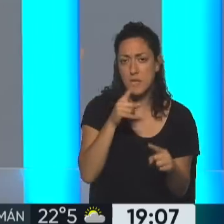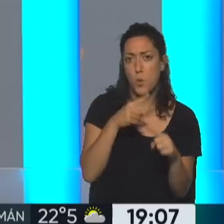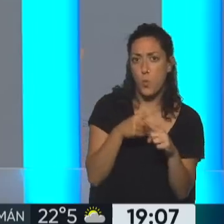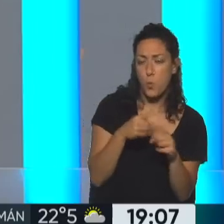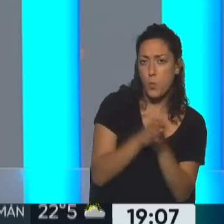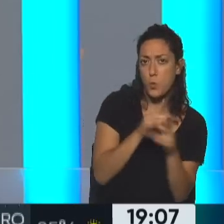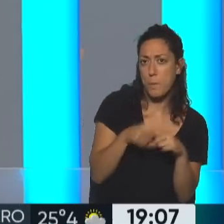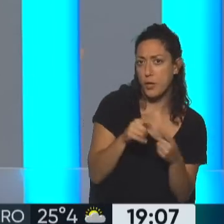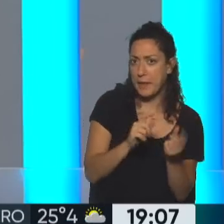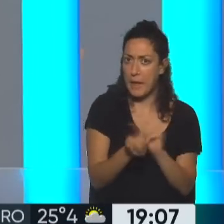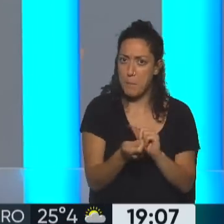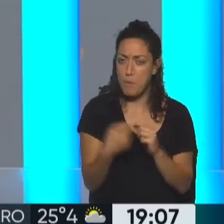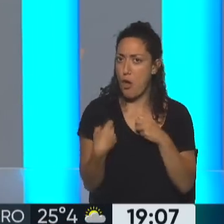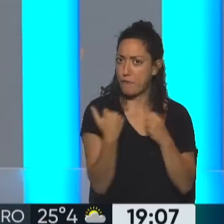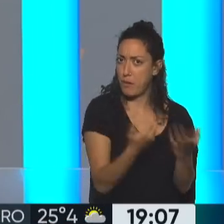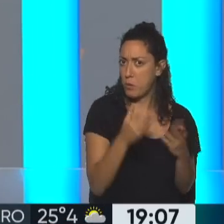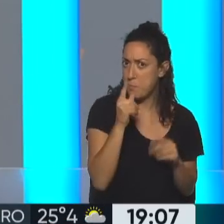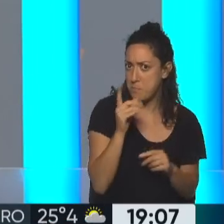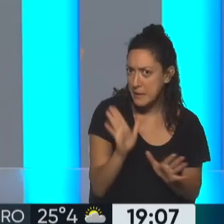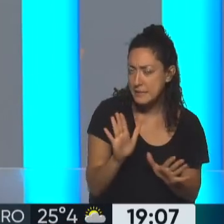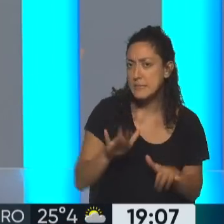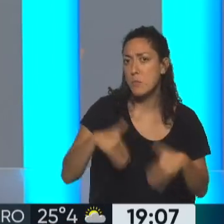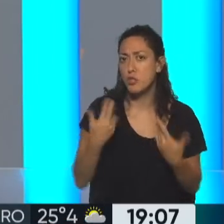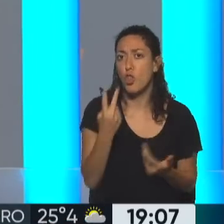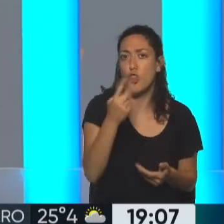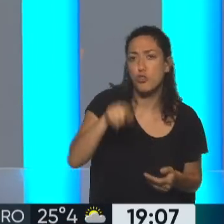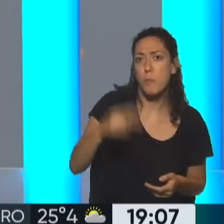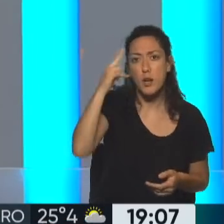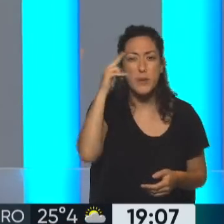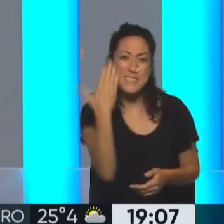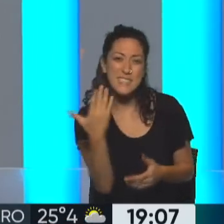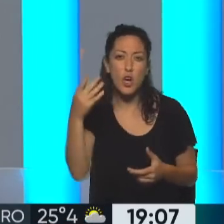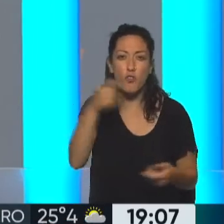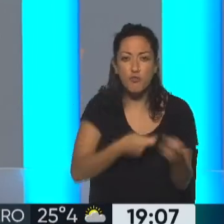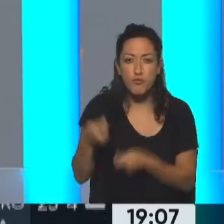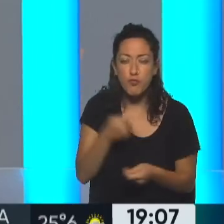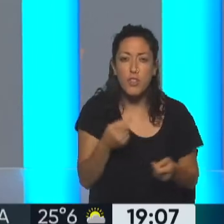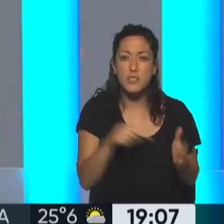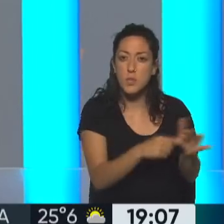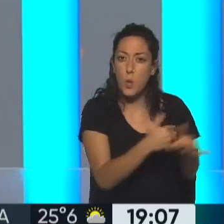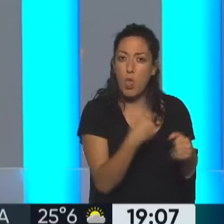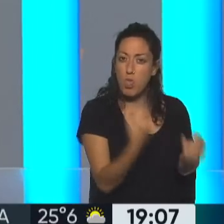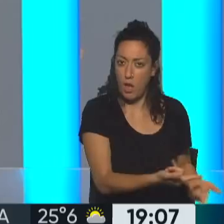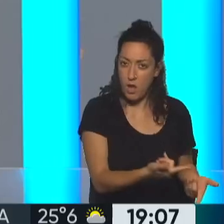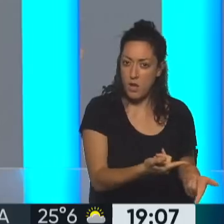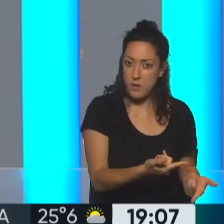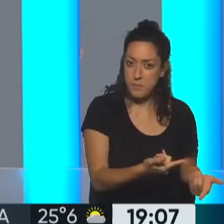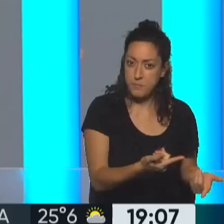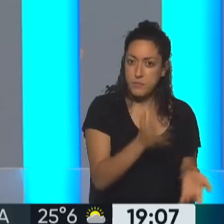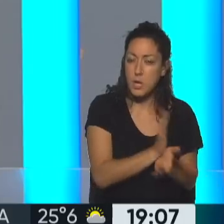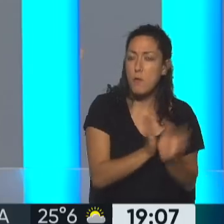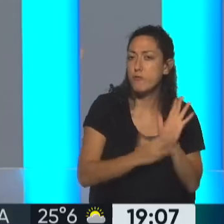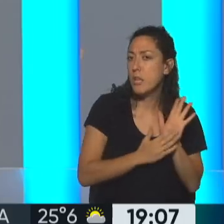el Cambio, y que desde ese lugar asigna un 2,95 de fondos coparticipables a la Ciudad Autónoma de Buenos Aires, digo sin ningún tipo